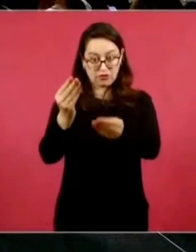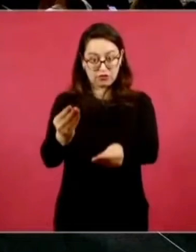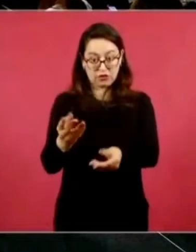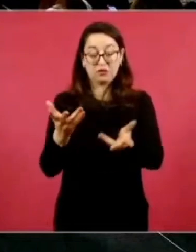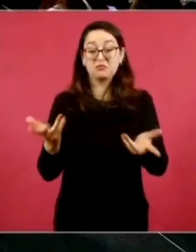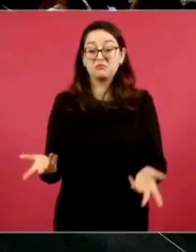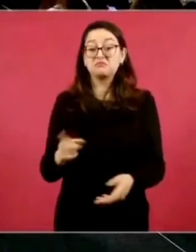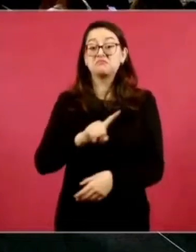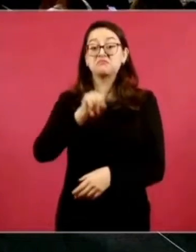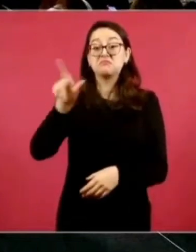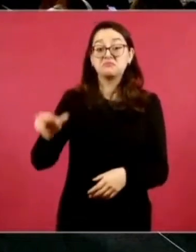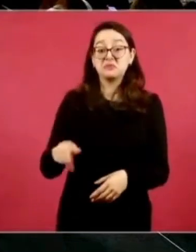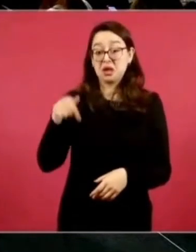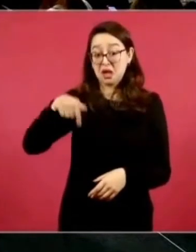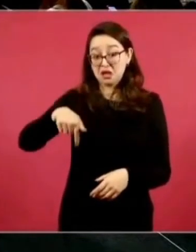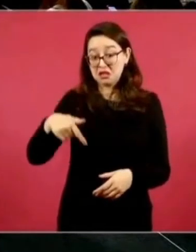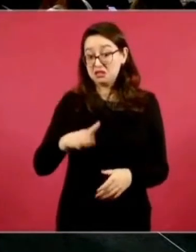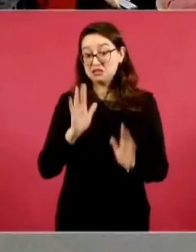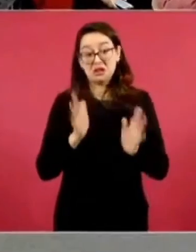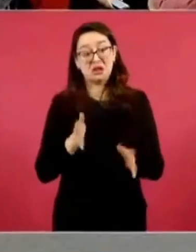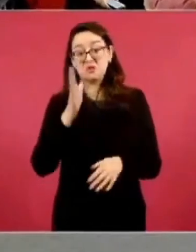volvieron a dejar entrar en las mañaneras.